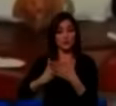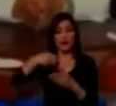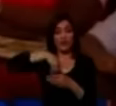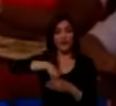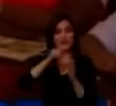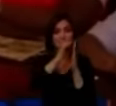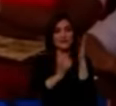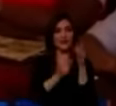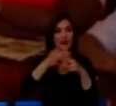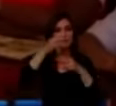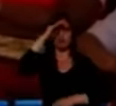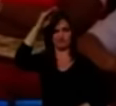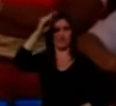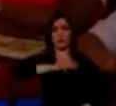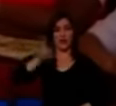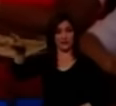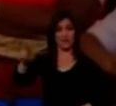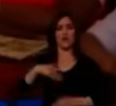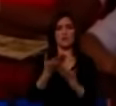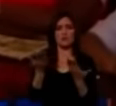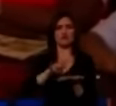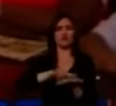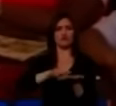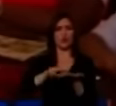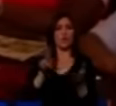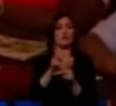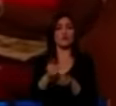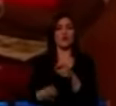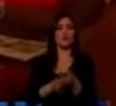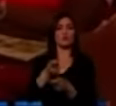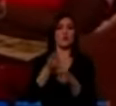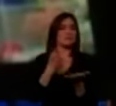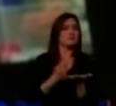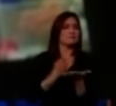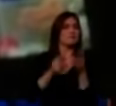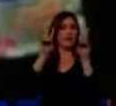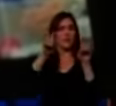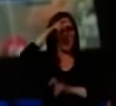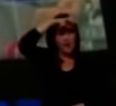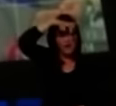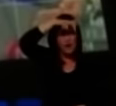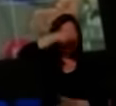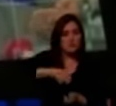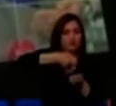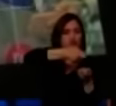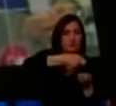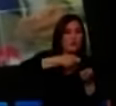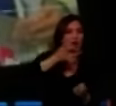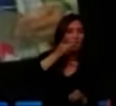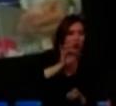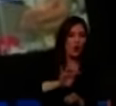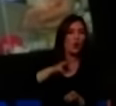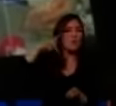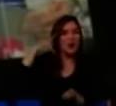general de las Fuerzas Armadas se reunió con sectores sociales y productivos de la ciudad y además analizó el tema de la minería. En la tarde, Moncayo participará de un